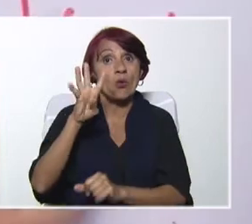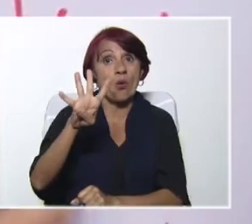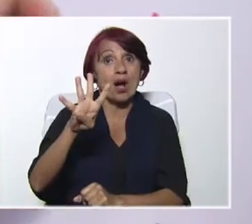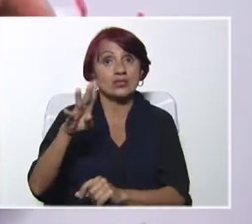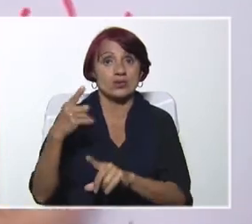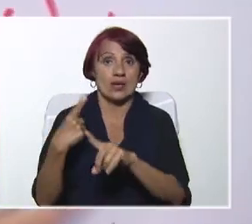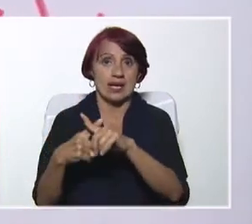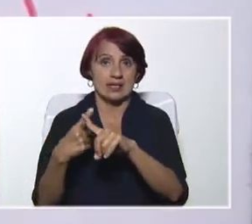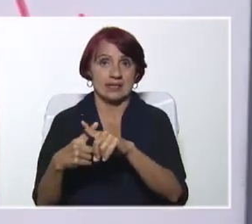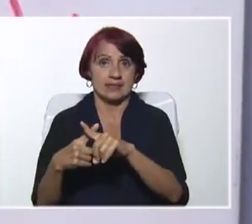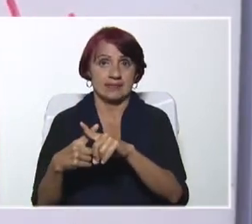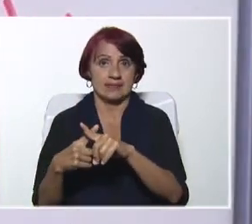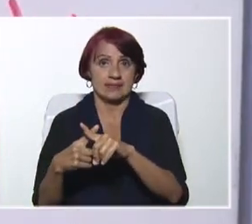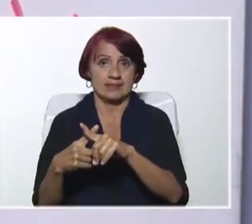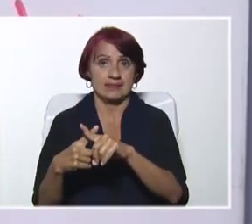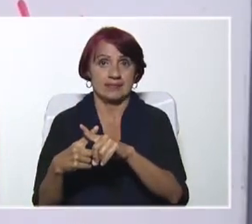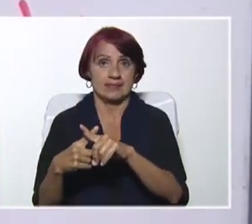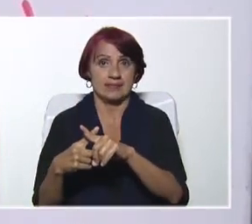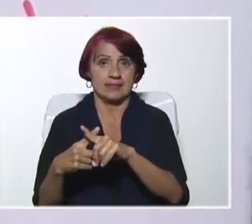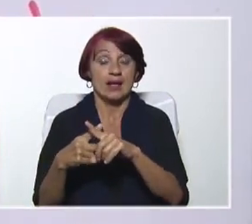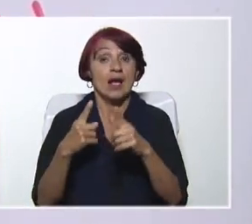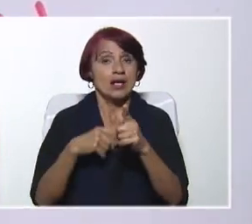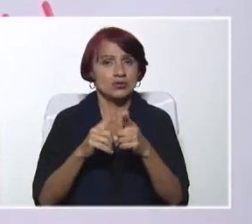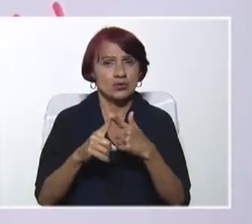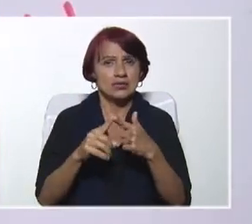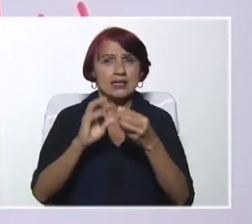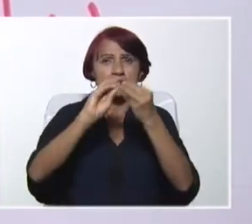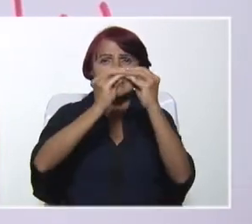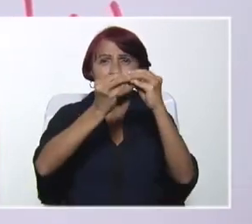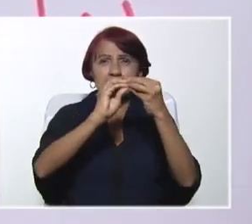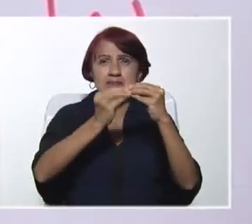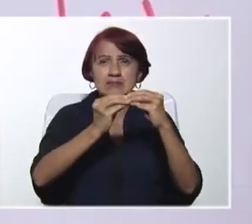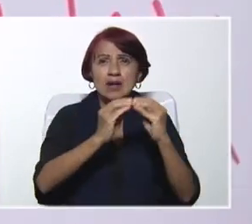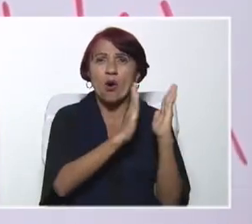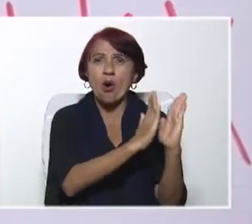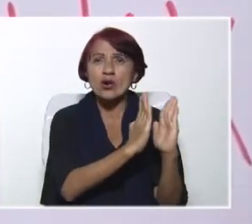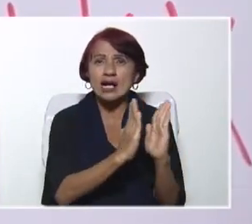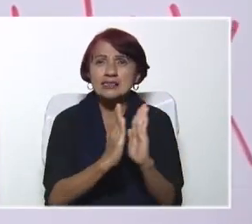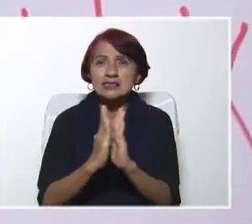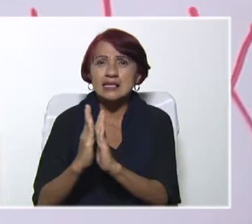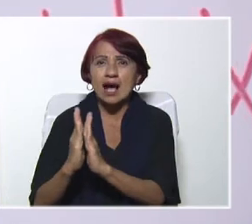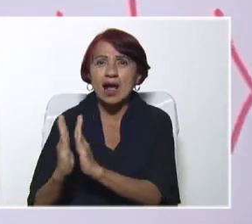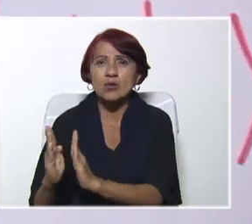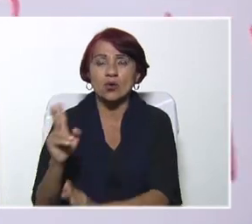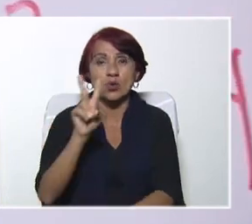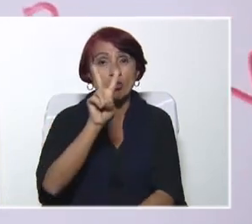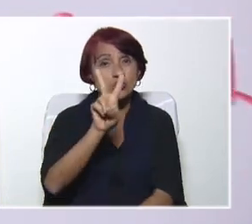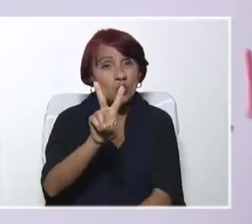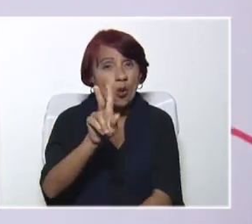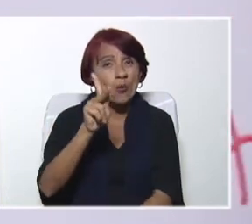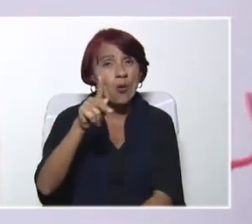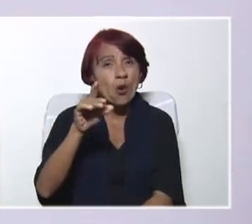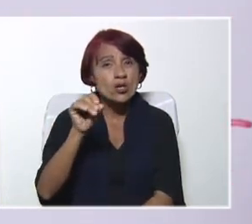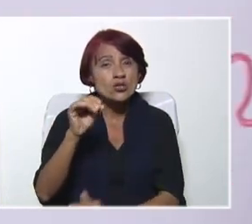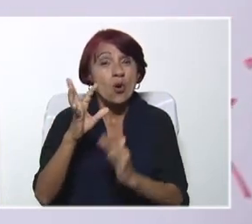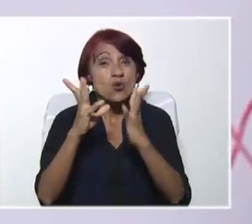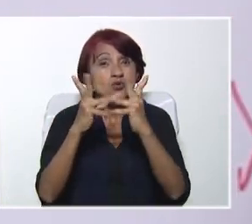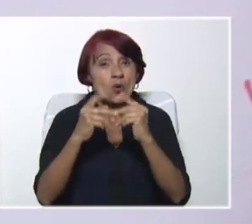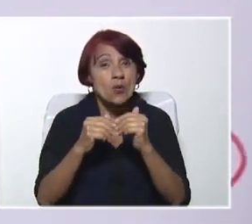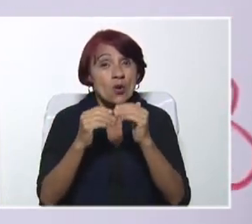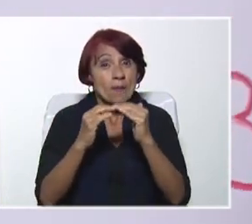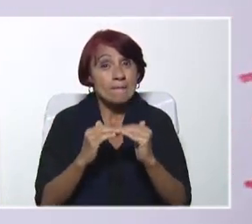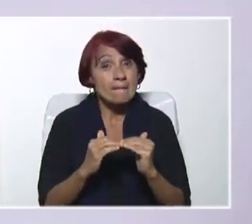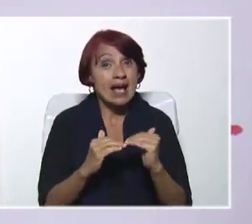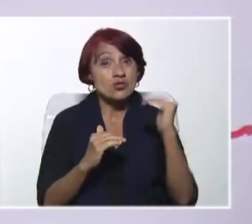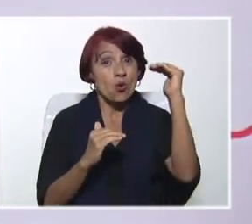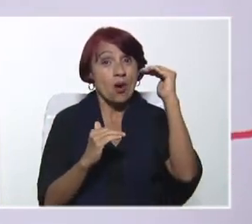4x. Bien, una vez lo tengamos organizado los dos polinomios de forma decreciente,